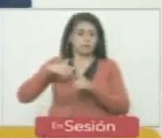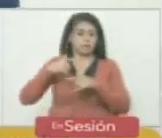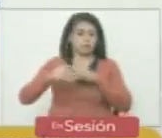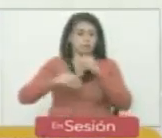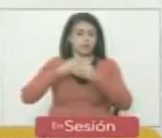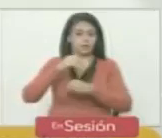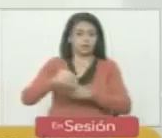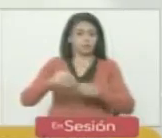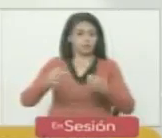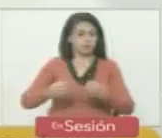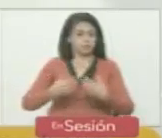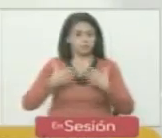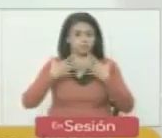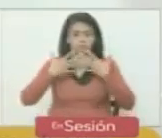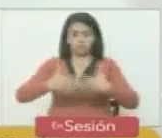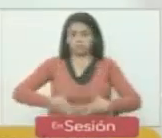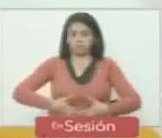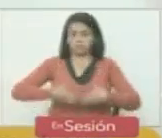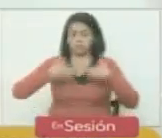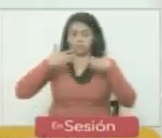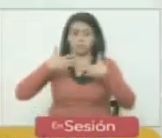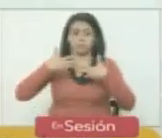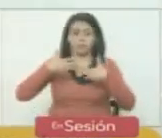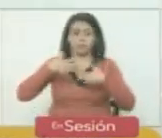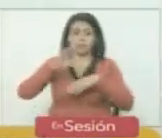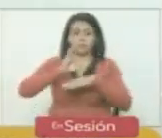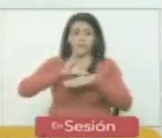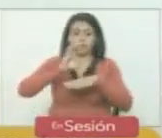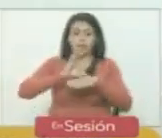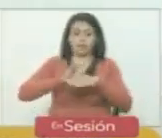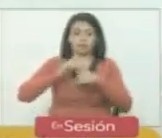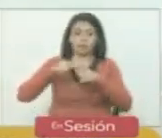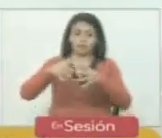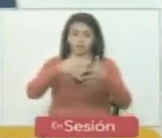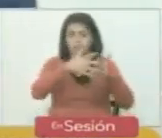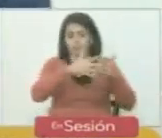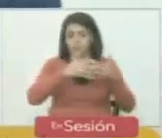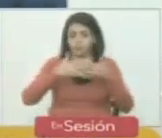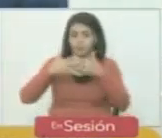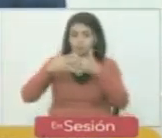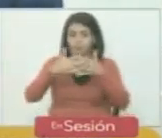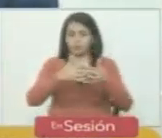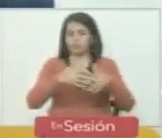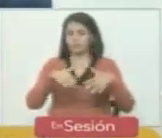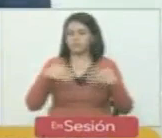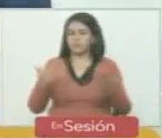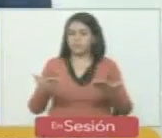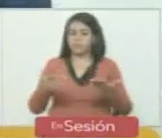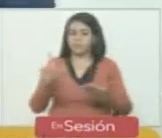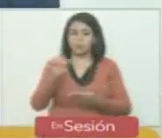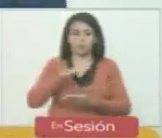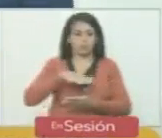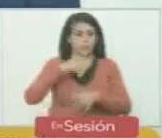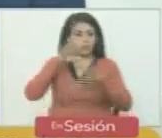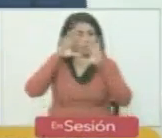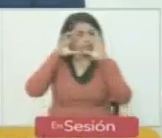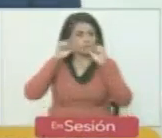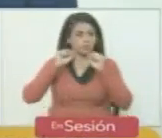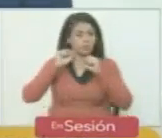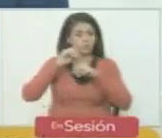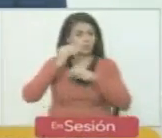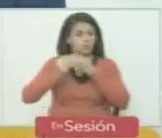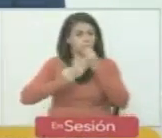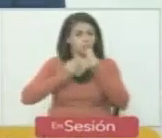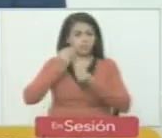provocando espumarajos de rabia a los centros del hegemón imperial. Y es que no pueden entender